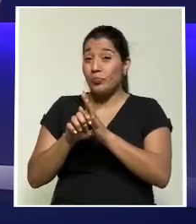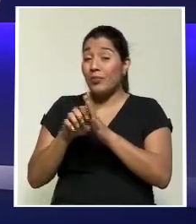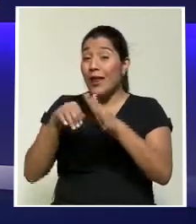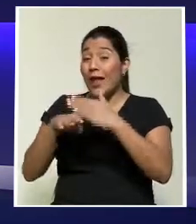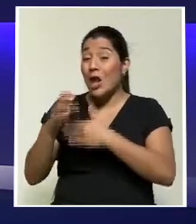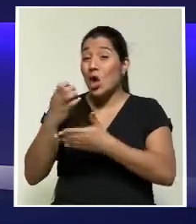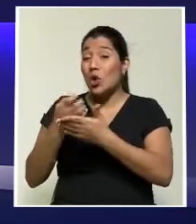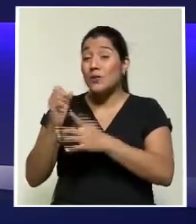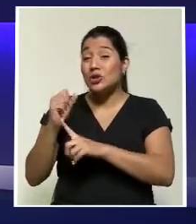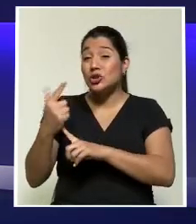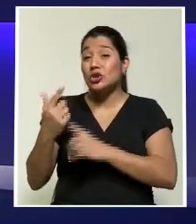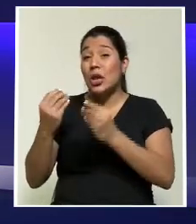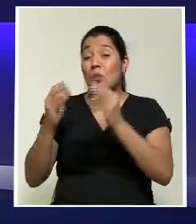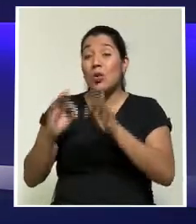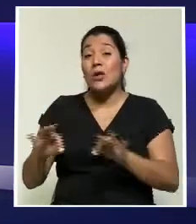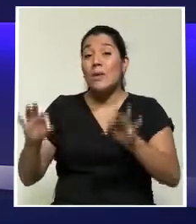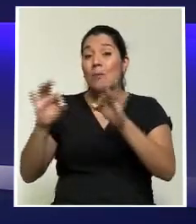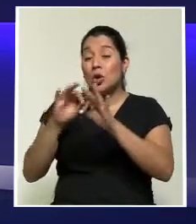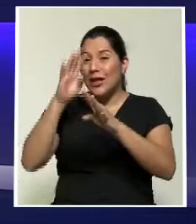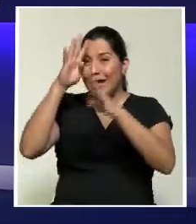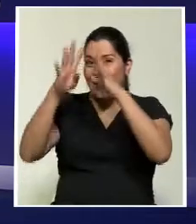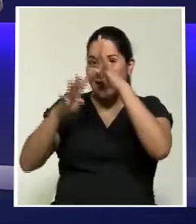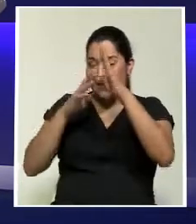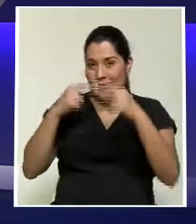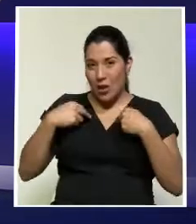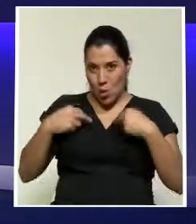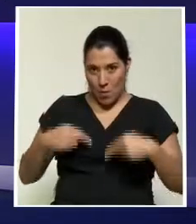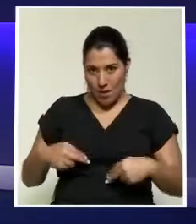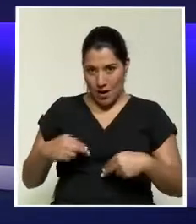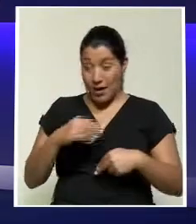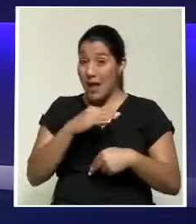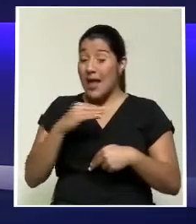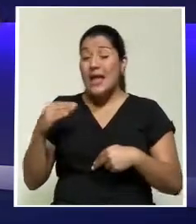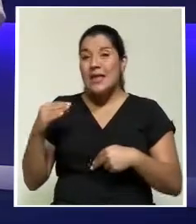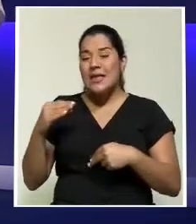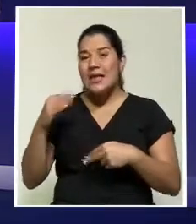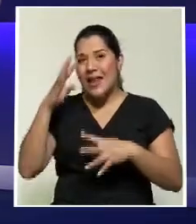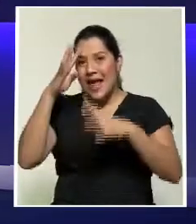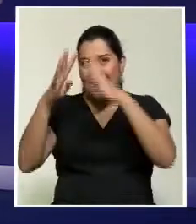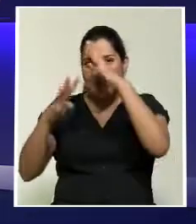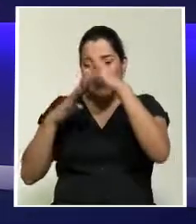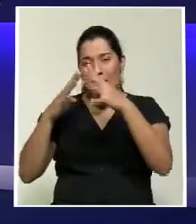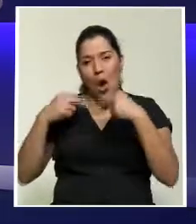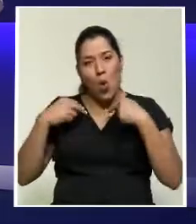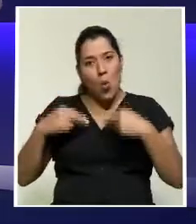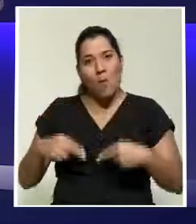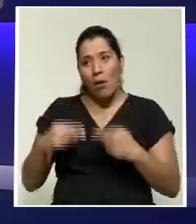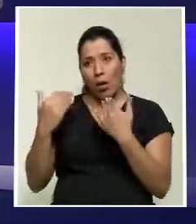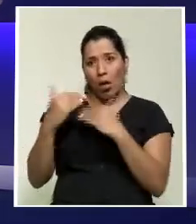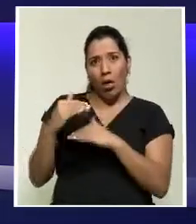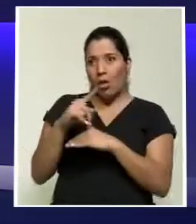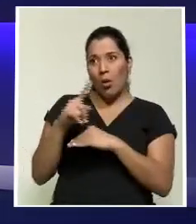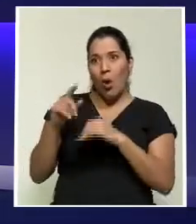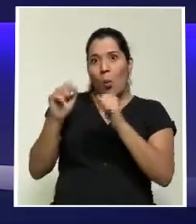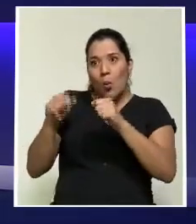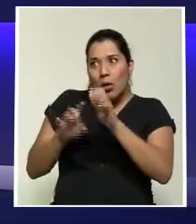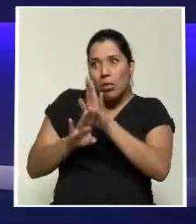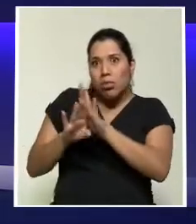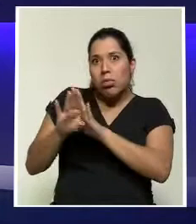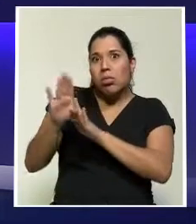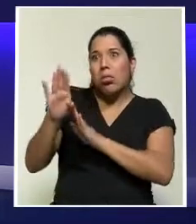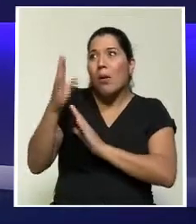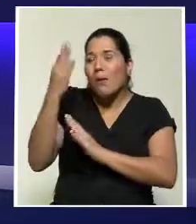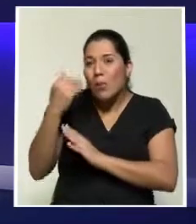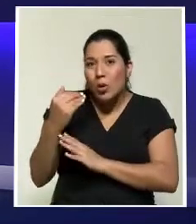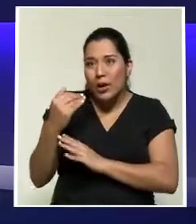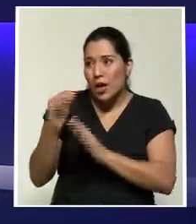humana puesta de forma asociativa se potencia porque no solo lo que piensa una persona u otra, sino un colectivo que es creativo